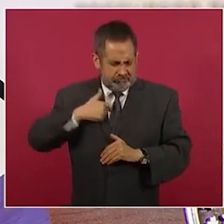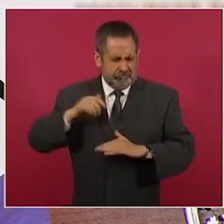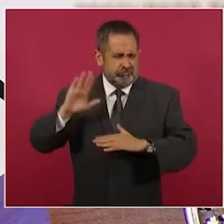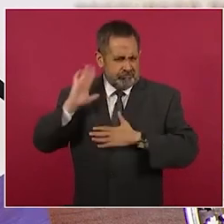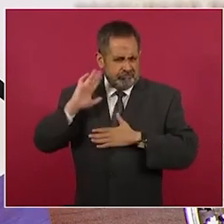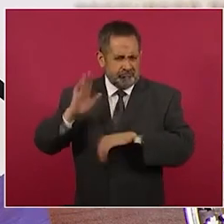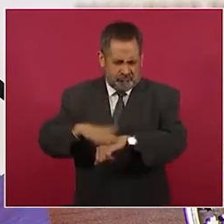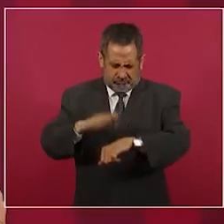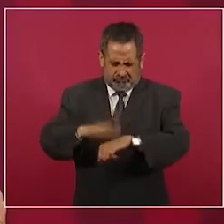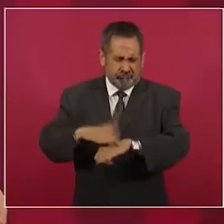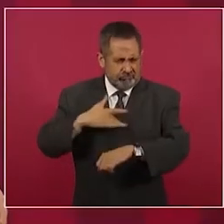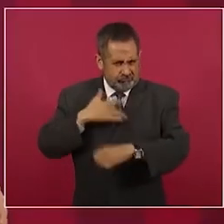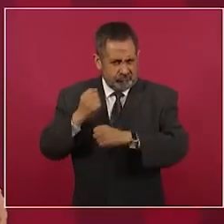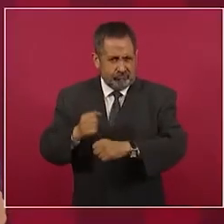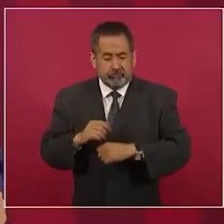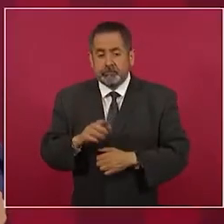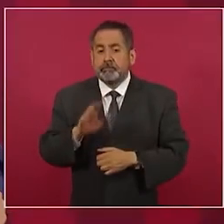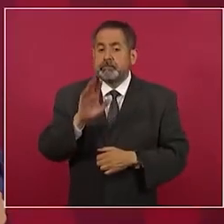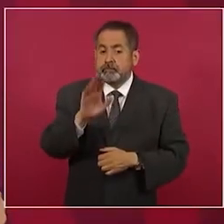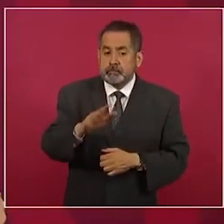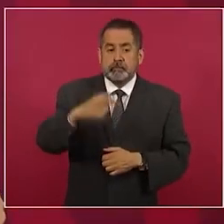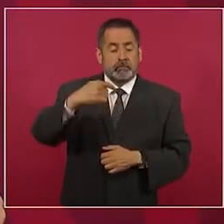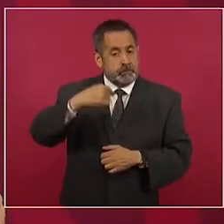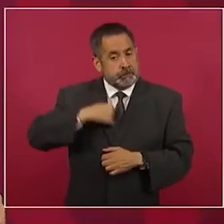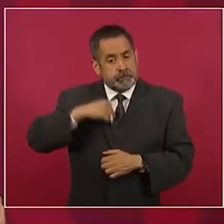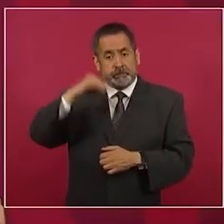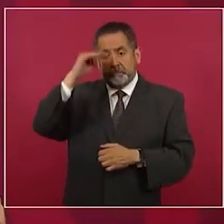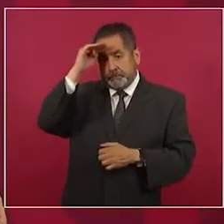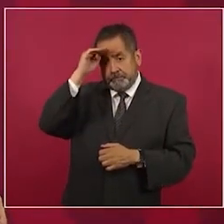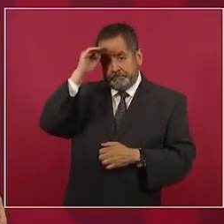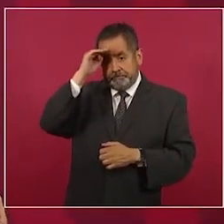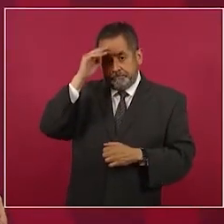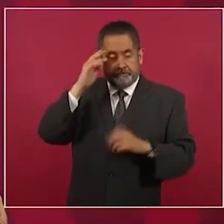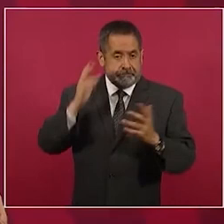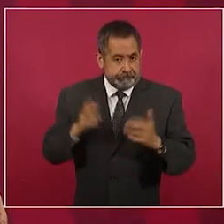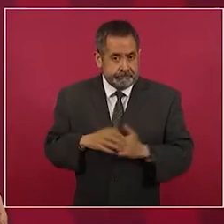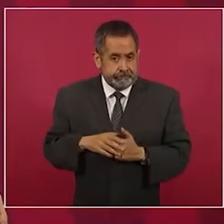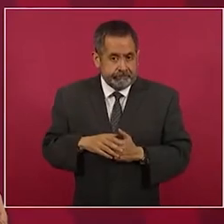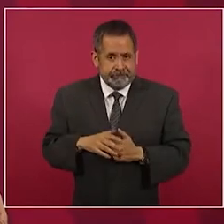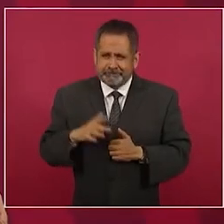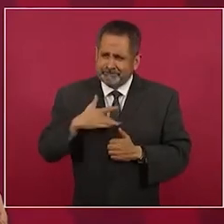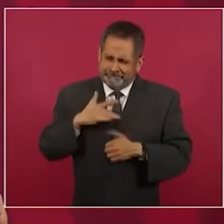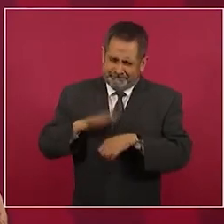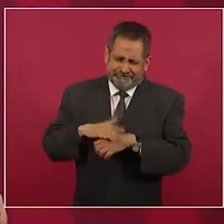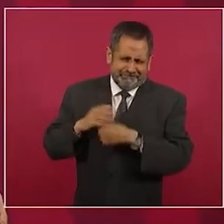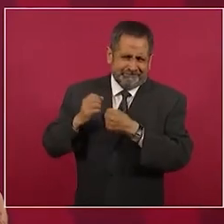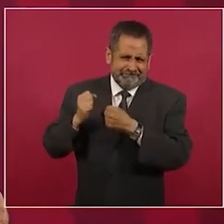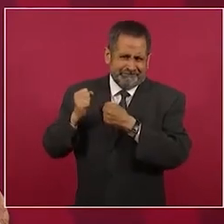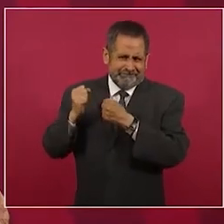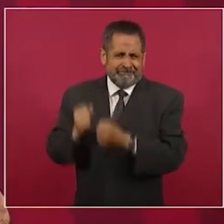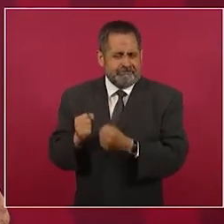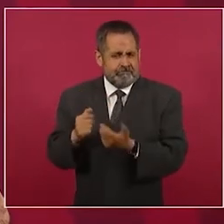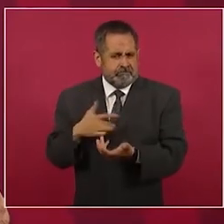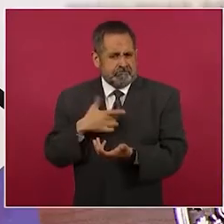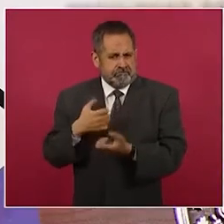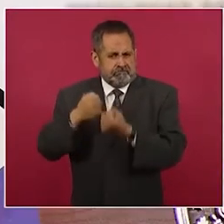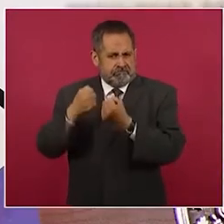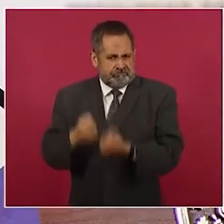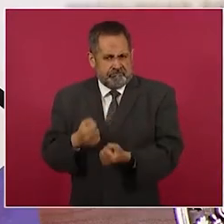Yo garantizo eso. Lo que yo pienso es que para estar más